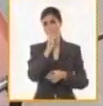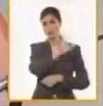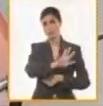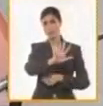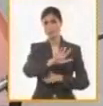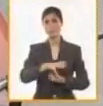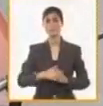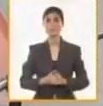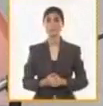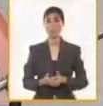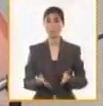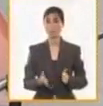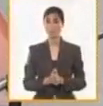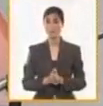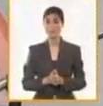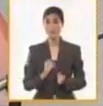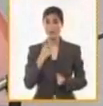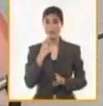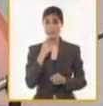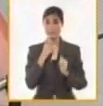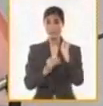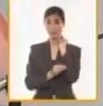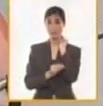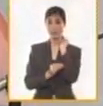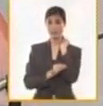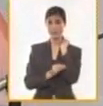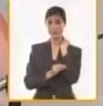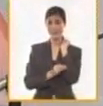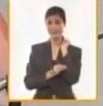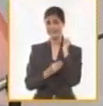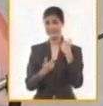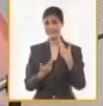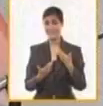O sea, lo que se está es como que fomentando